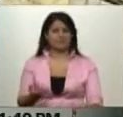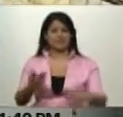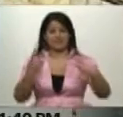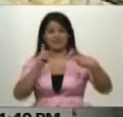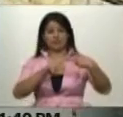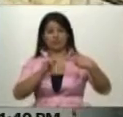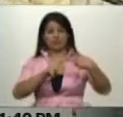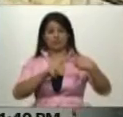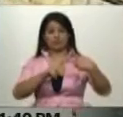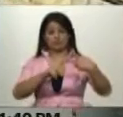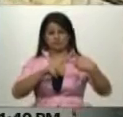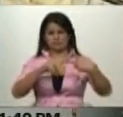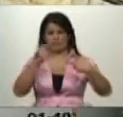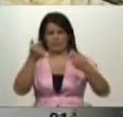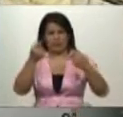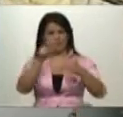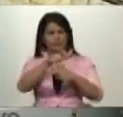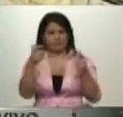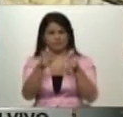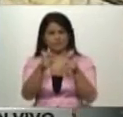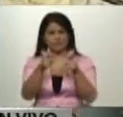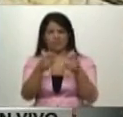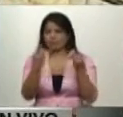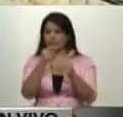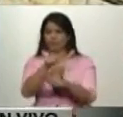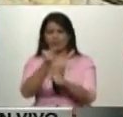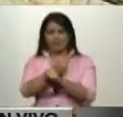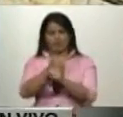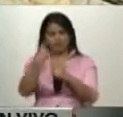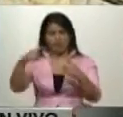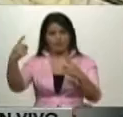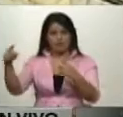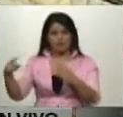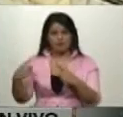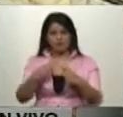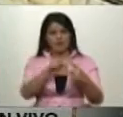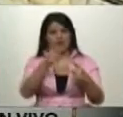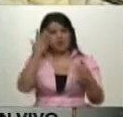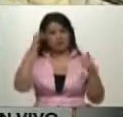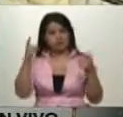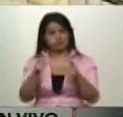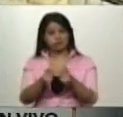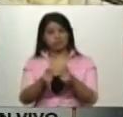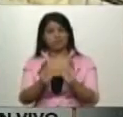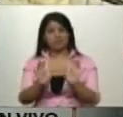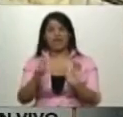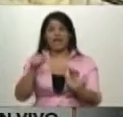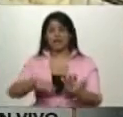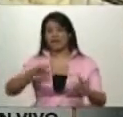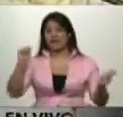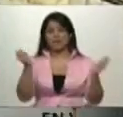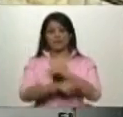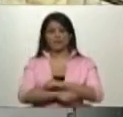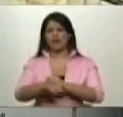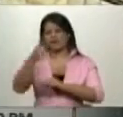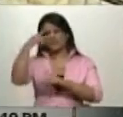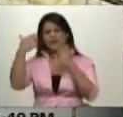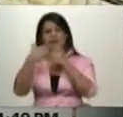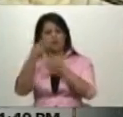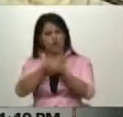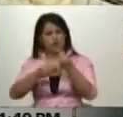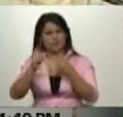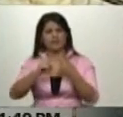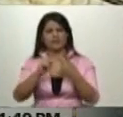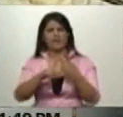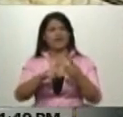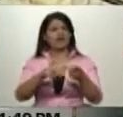en 20 años. Y parece que el mes de noviembre la tendencia es la disminución. Se rompen todos los paradigmas, por más guerra económica, por más